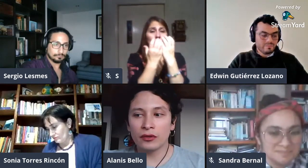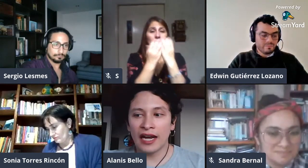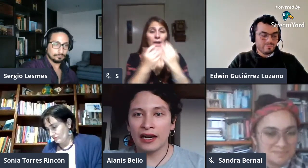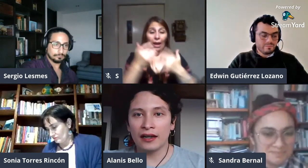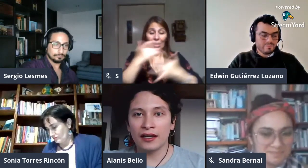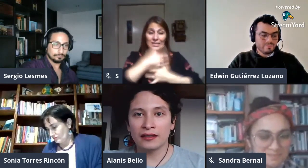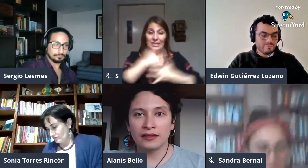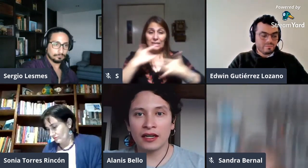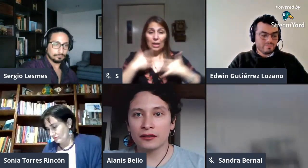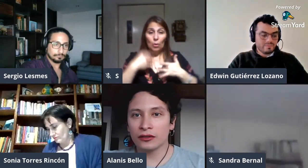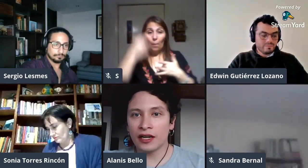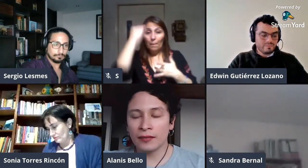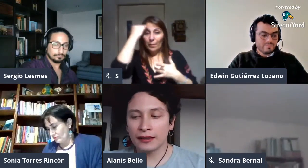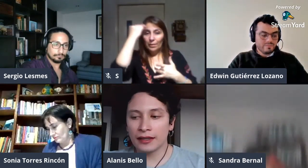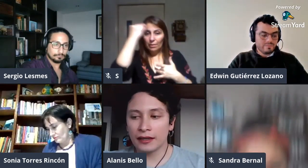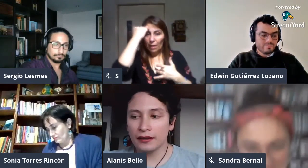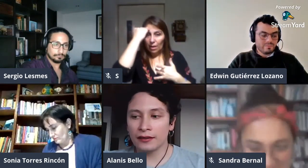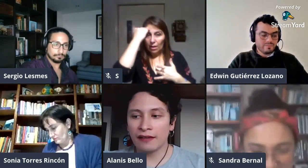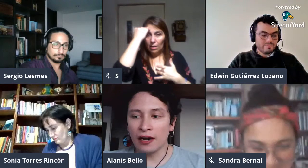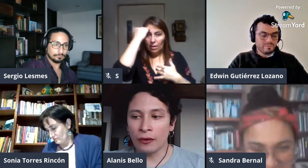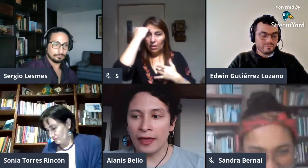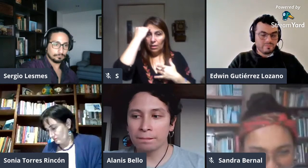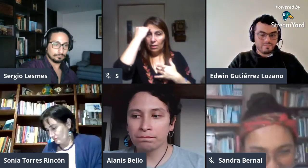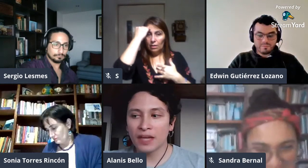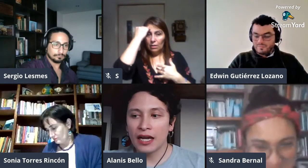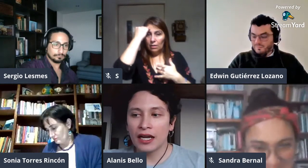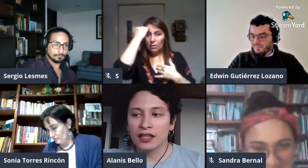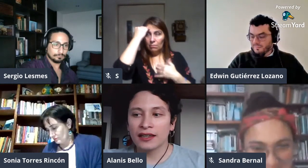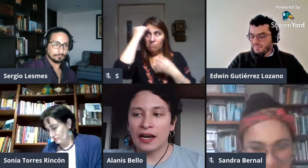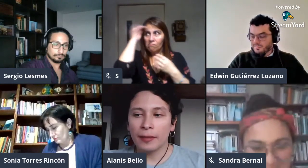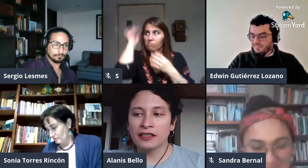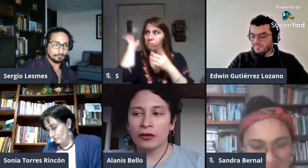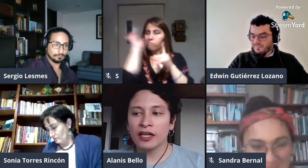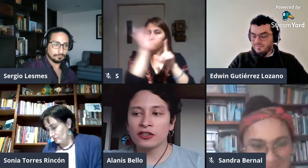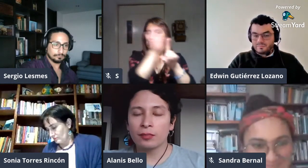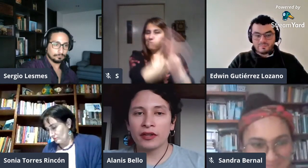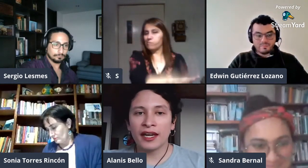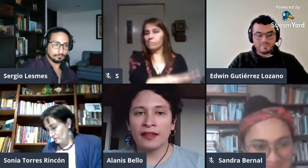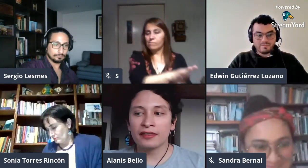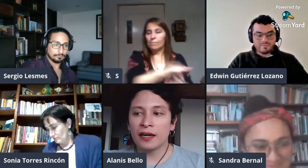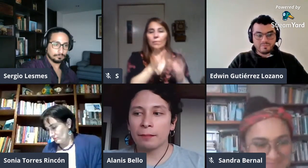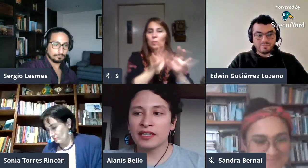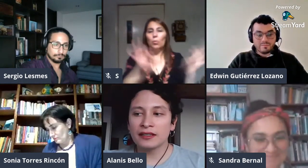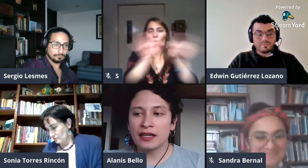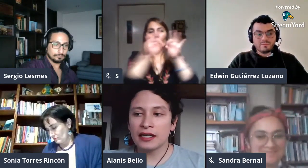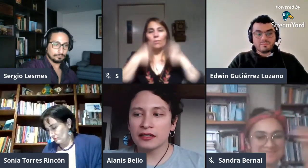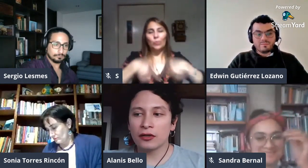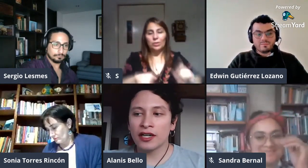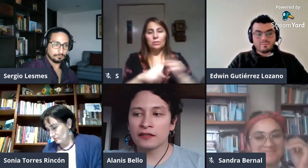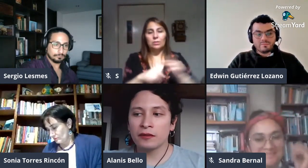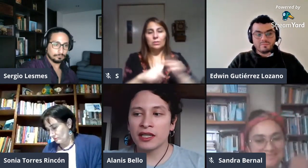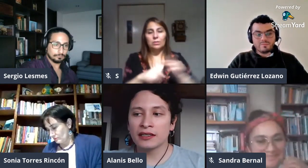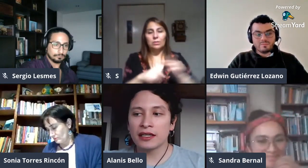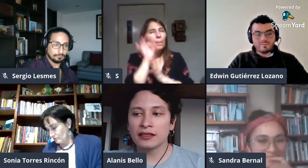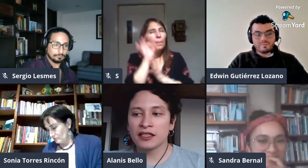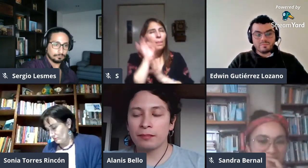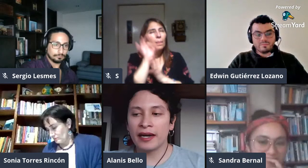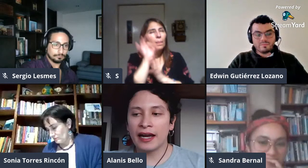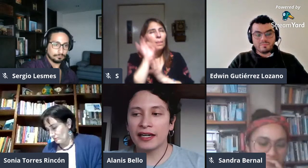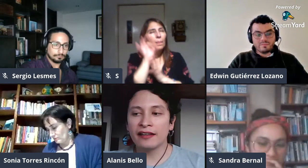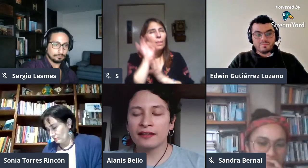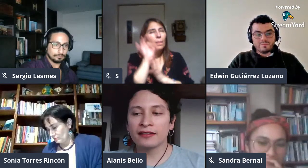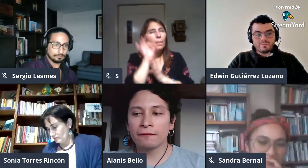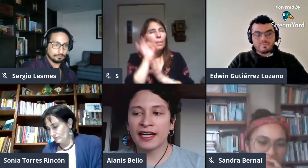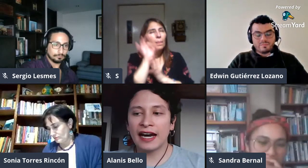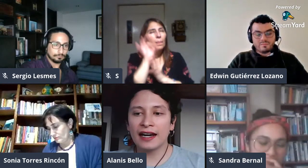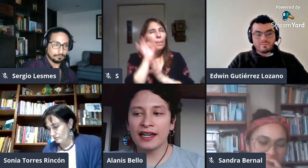y emocional está totalmente devaluada. Tal vez lo que nos podrían dar pistas las teorías feministas es